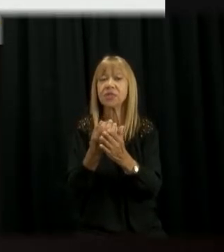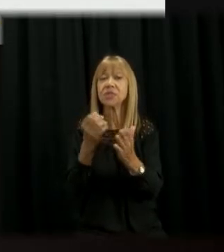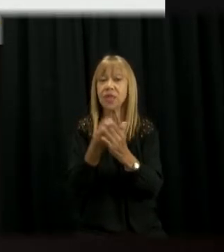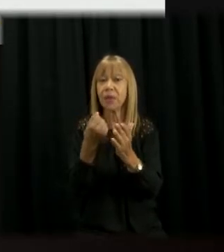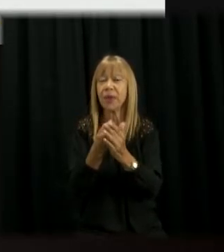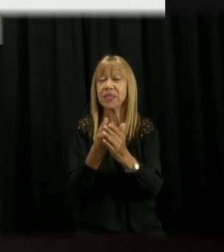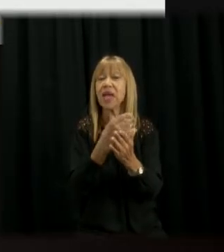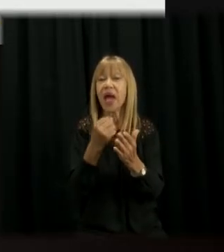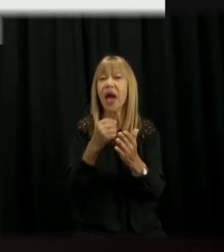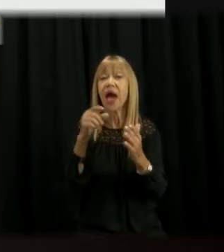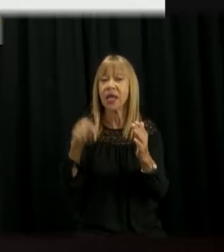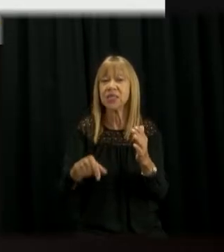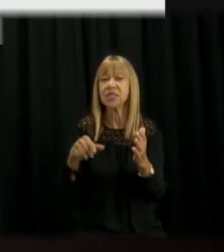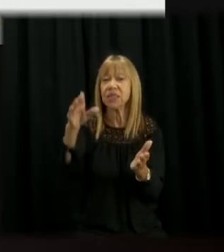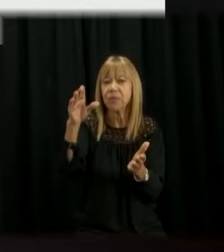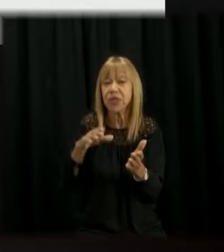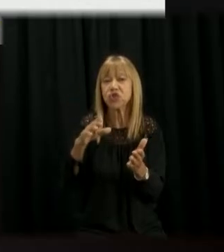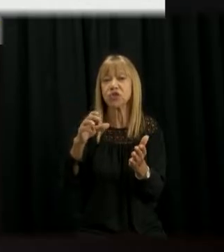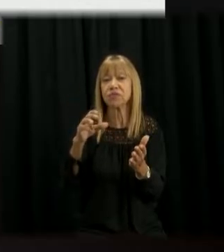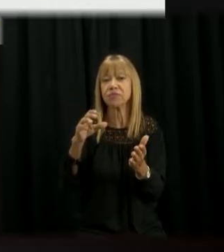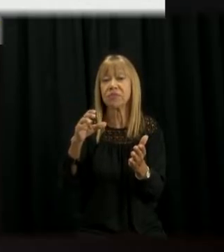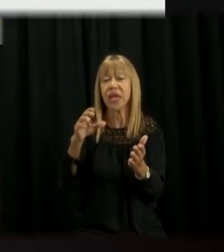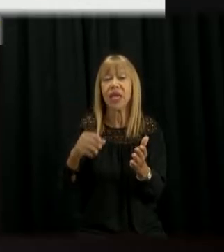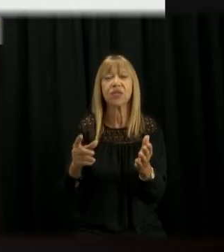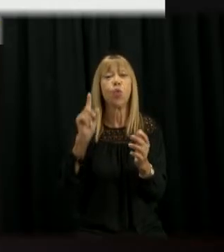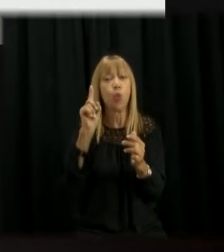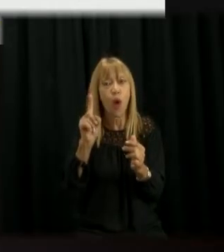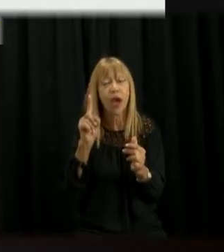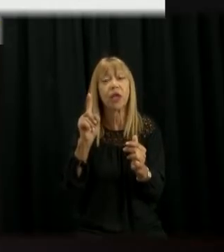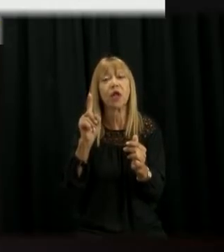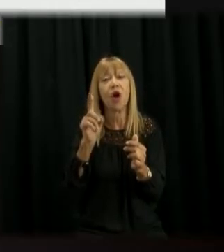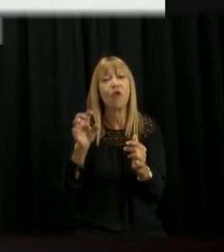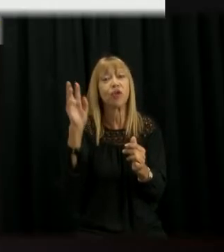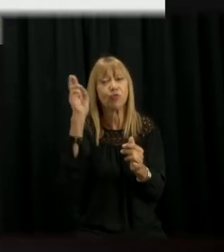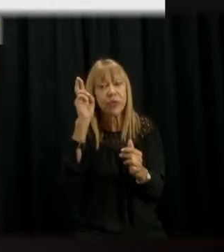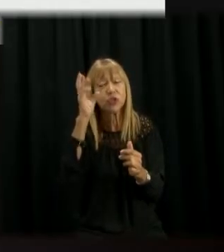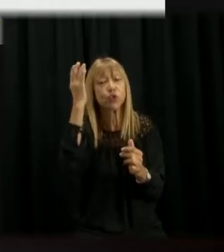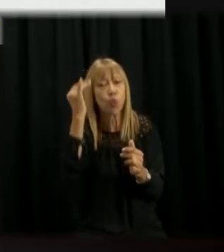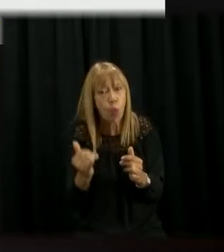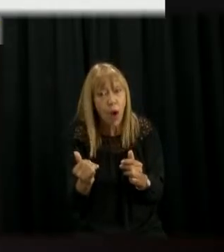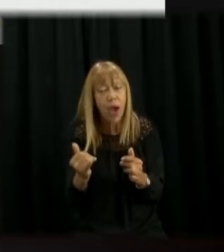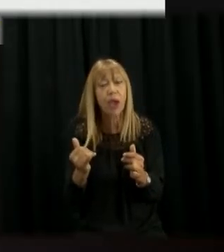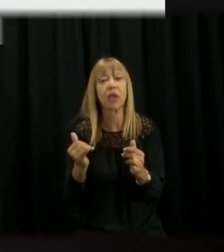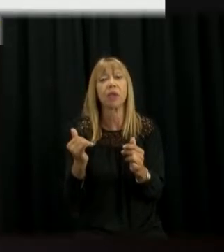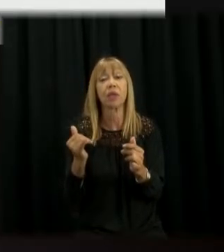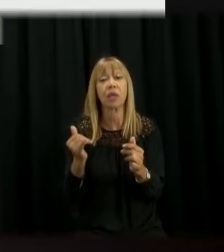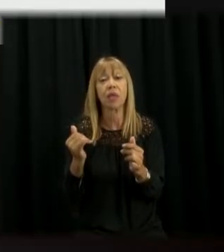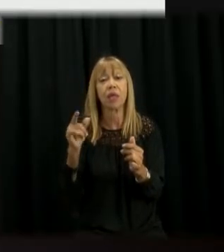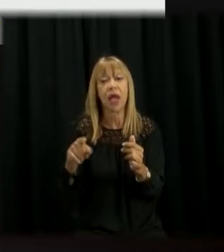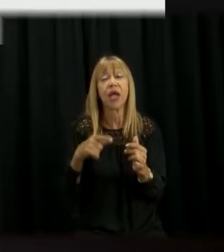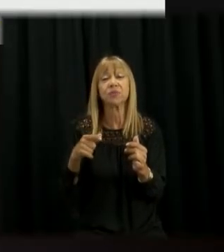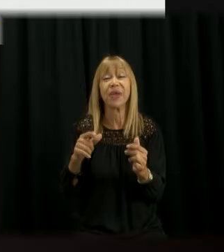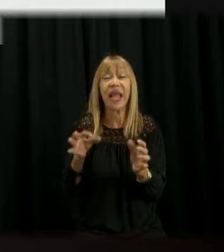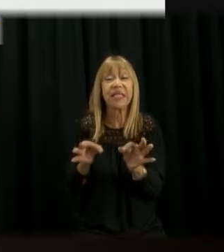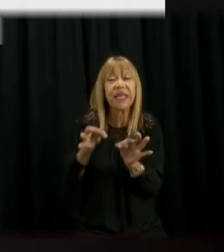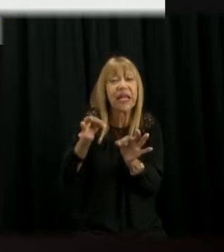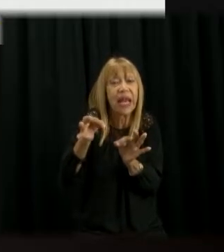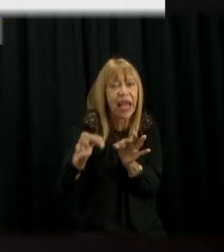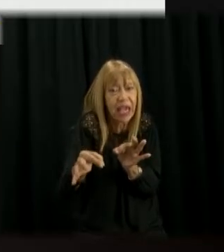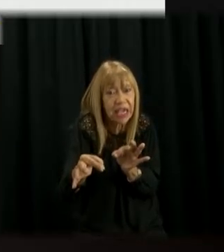preparación del estado financiero. Así que esta falta de personal es una de las razones porque ha